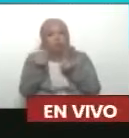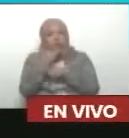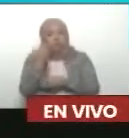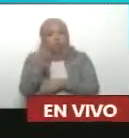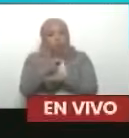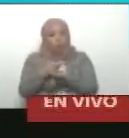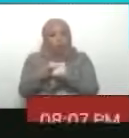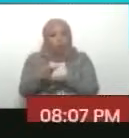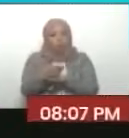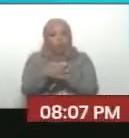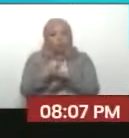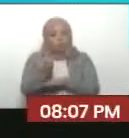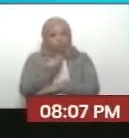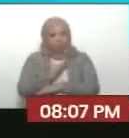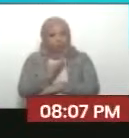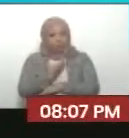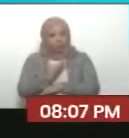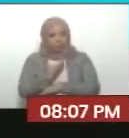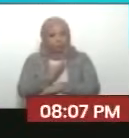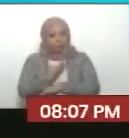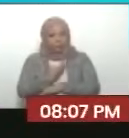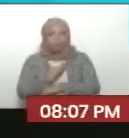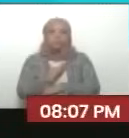gobernadores, gobernadoras, alcaldes,